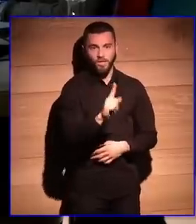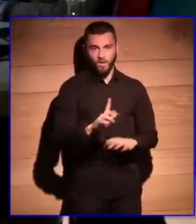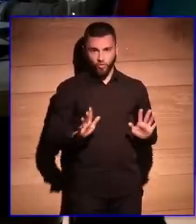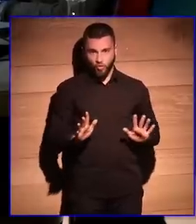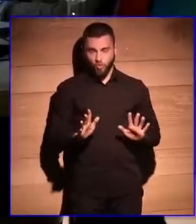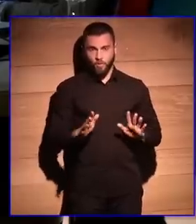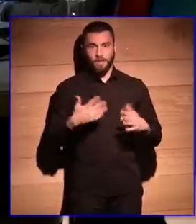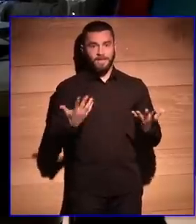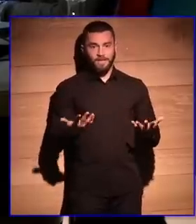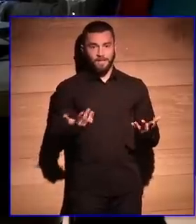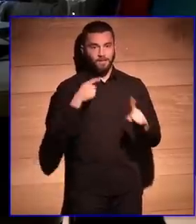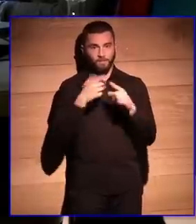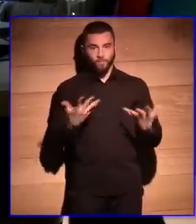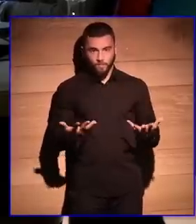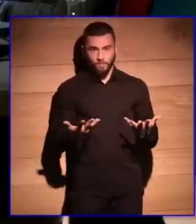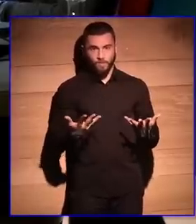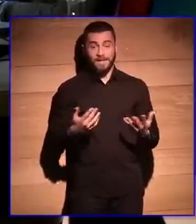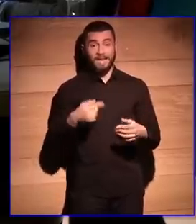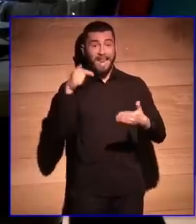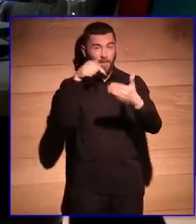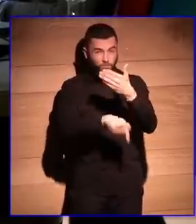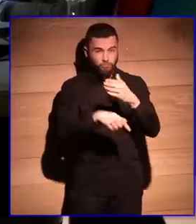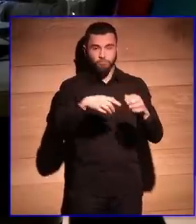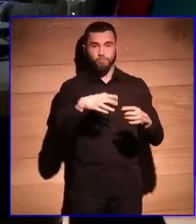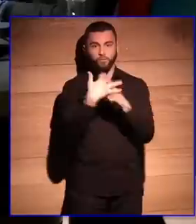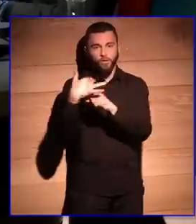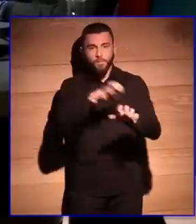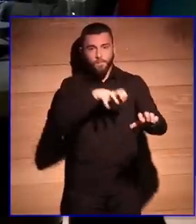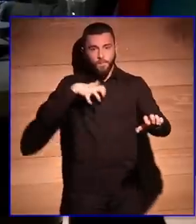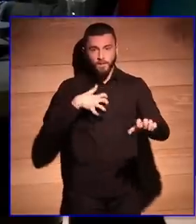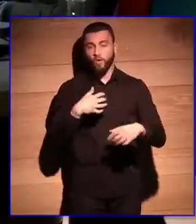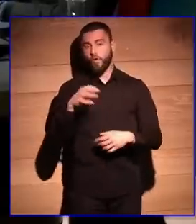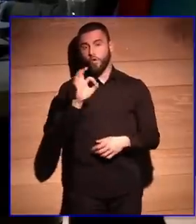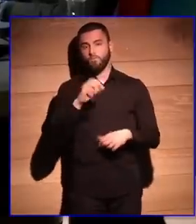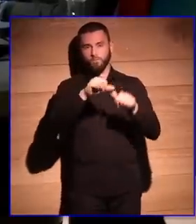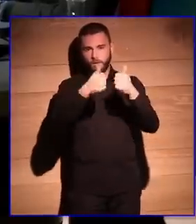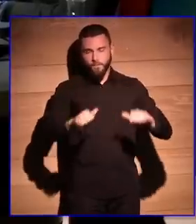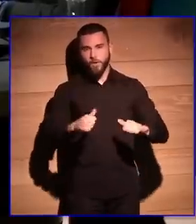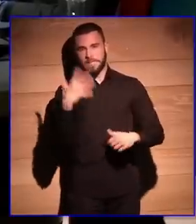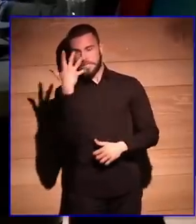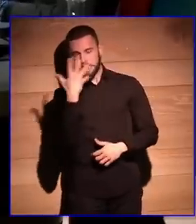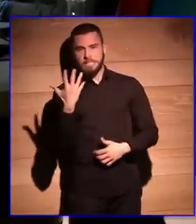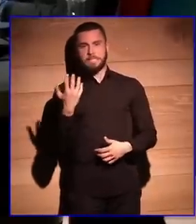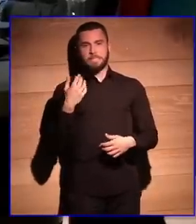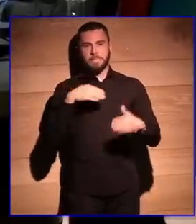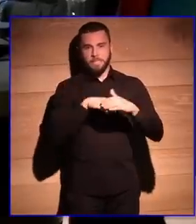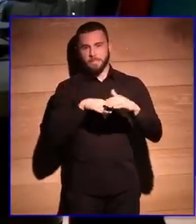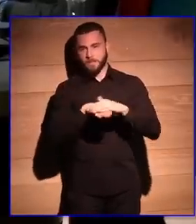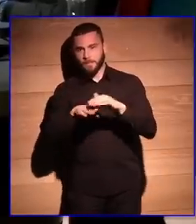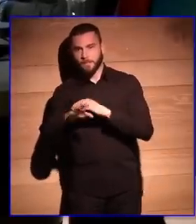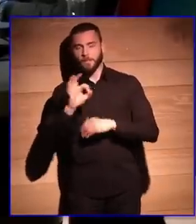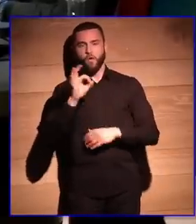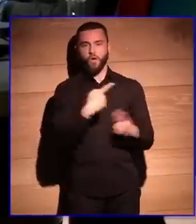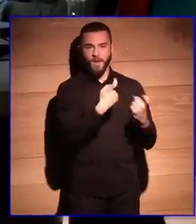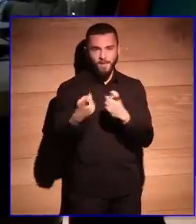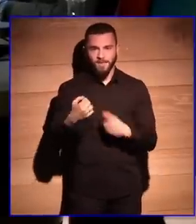Simplemente hablamos que en el fondo, en la mayoría de los casos, hay o una forma de resentimiento o una necesidad o un hambre de poder